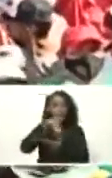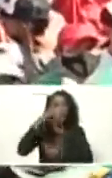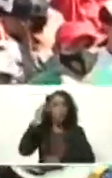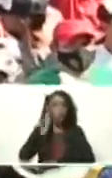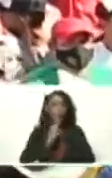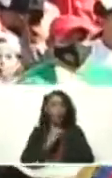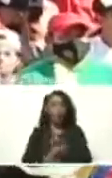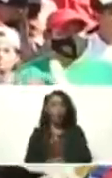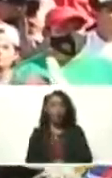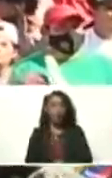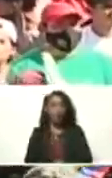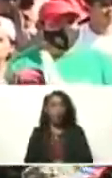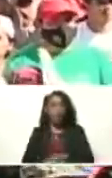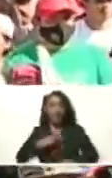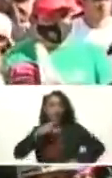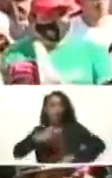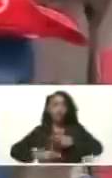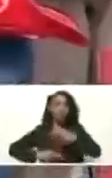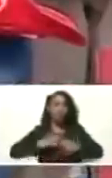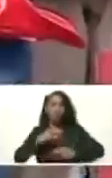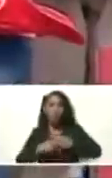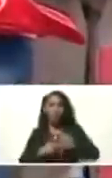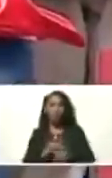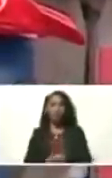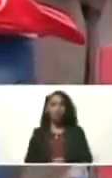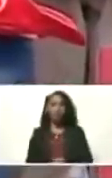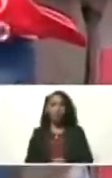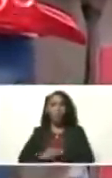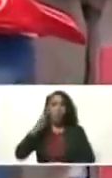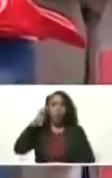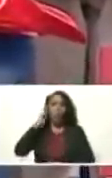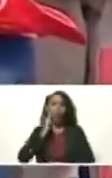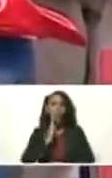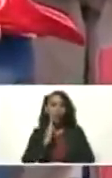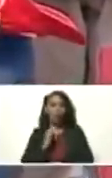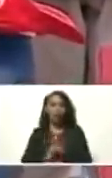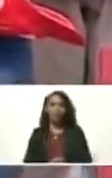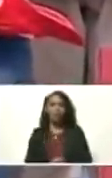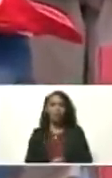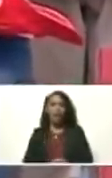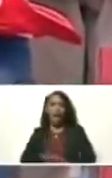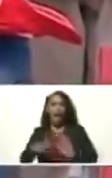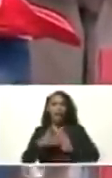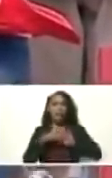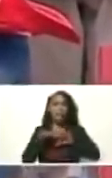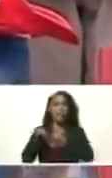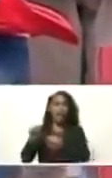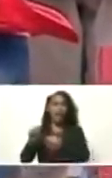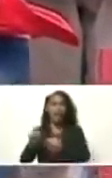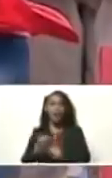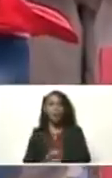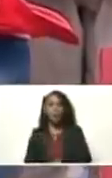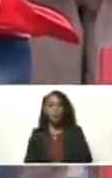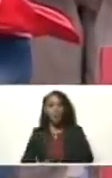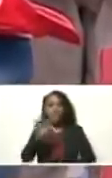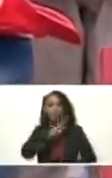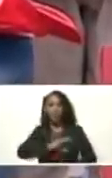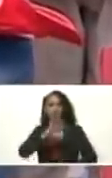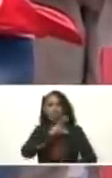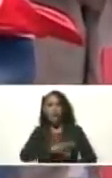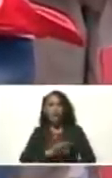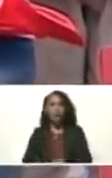Bolivariana, revolucionaria, bolivariana, antiimperialista,